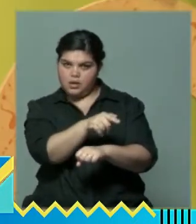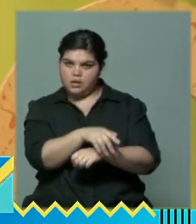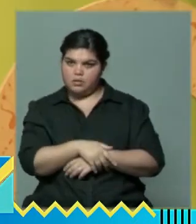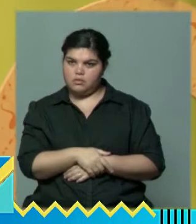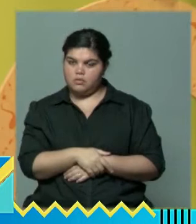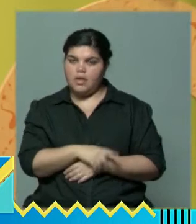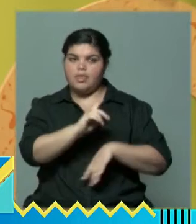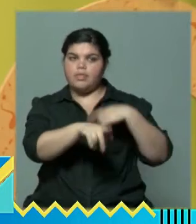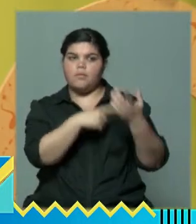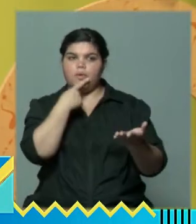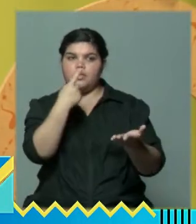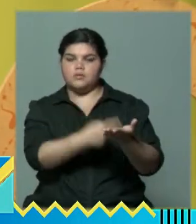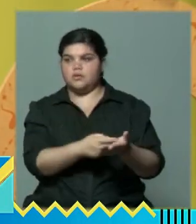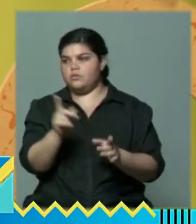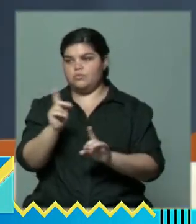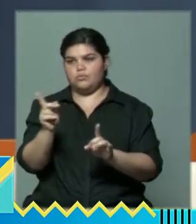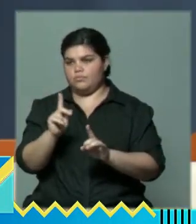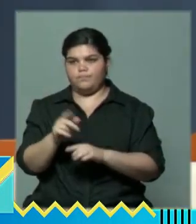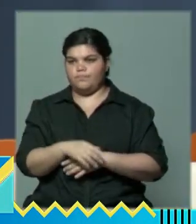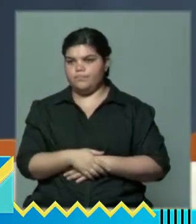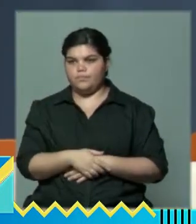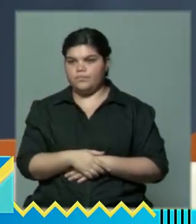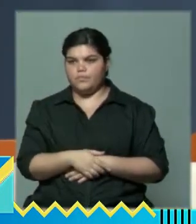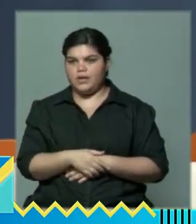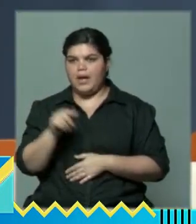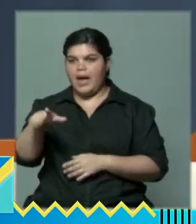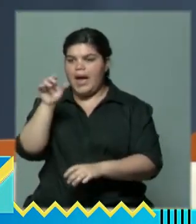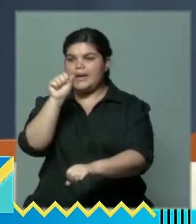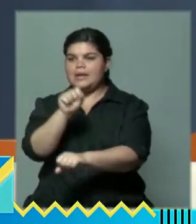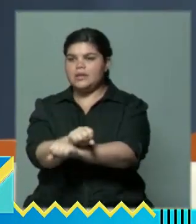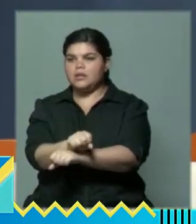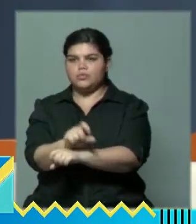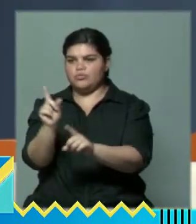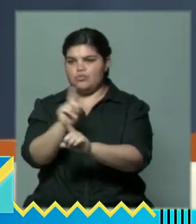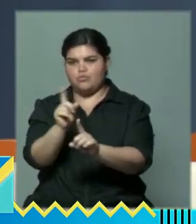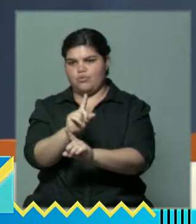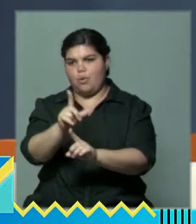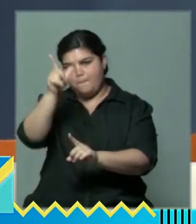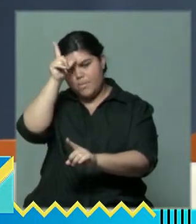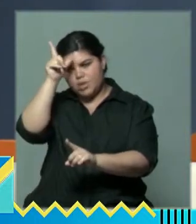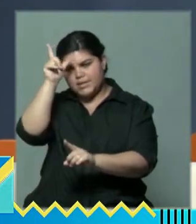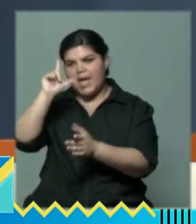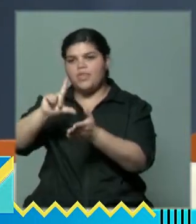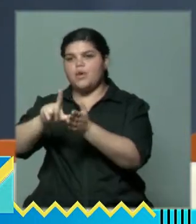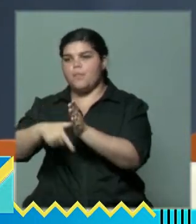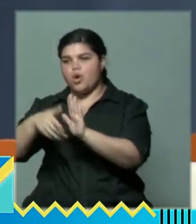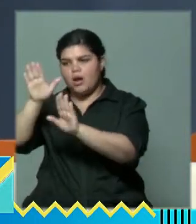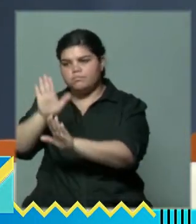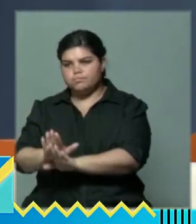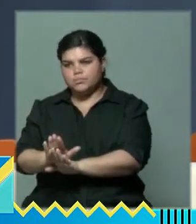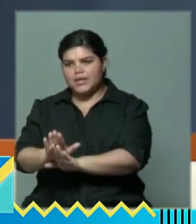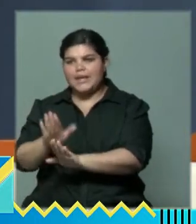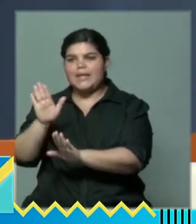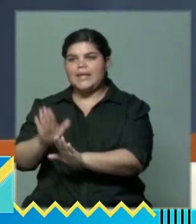determina cuánto va a ser pero el el arresto castigo. hoy el policía lo que puede hacer es demorar, no arresta, digamos, Demorar. puede arrestar pero demorar, Llevar por la pero no fuerza aplica, a